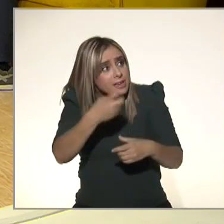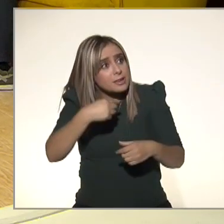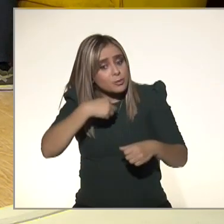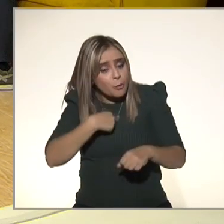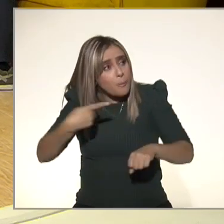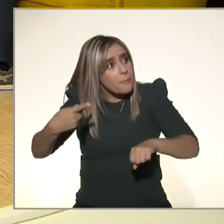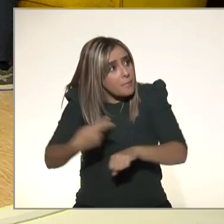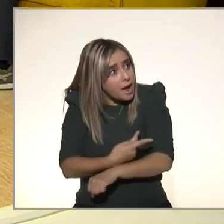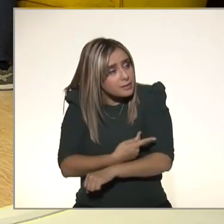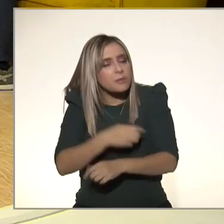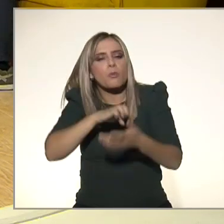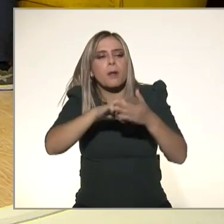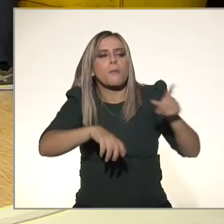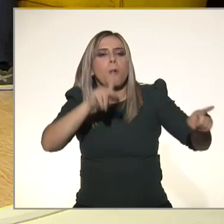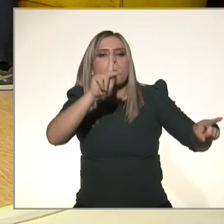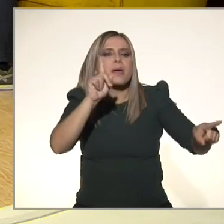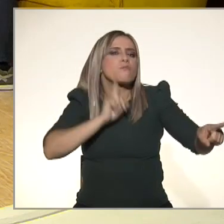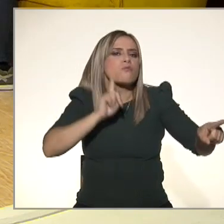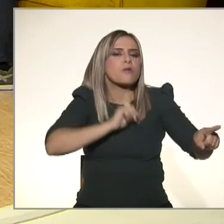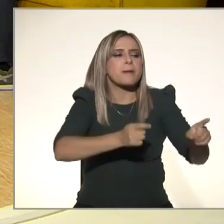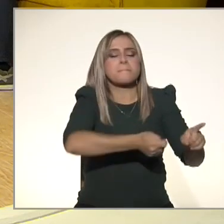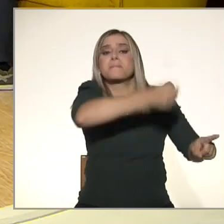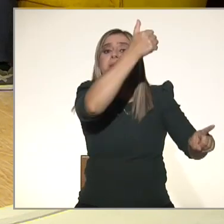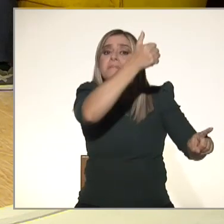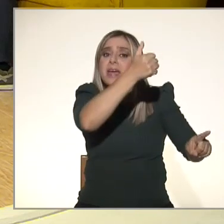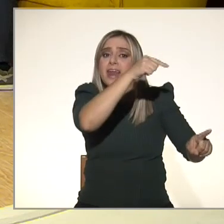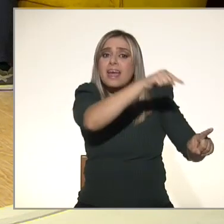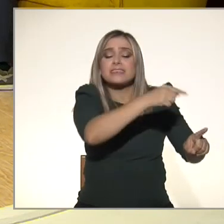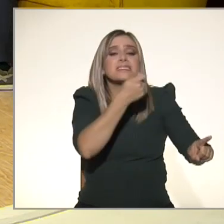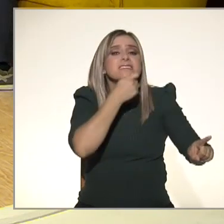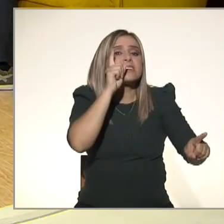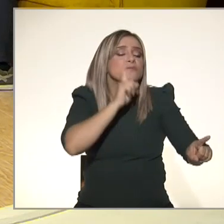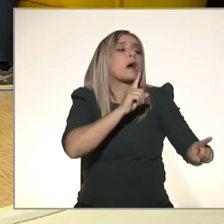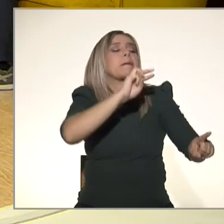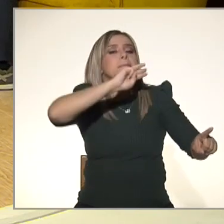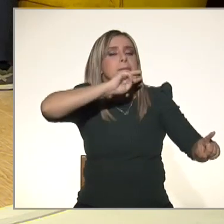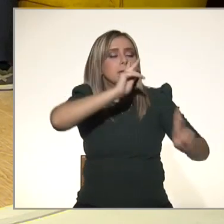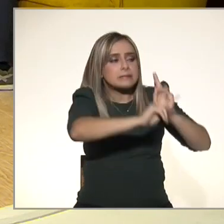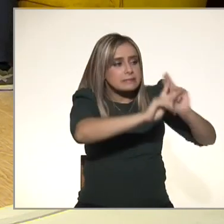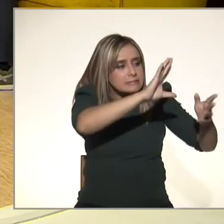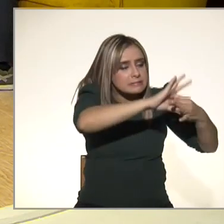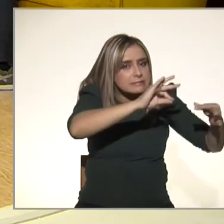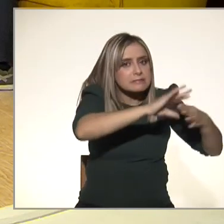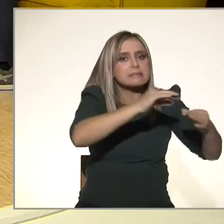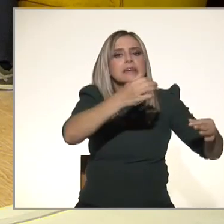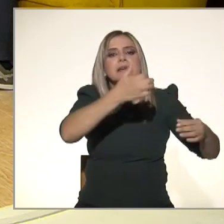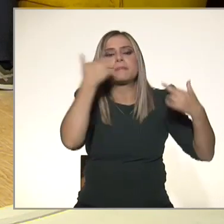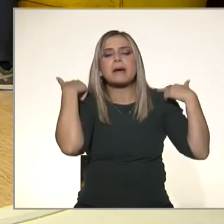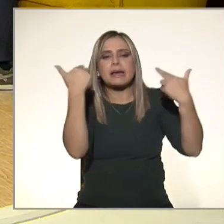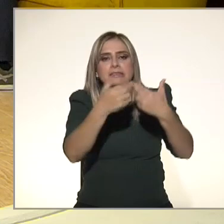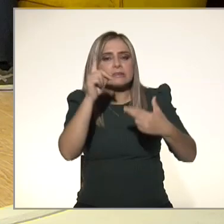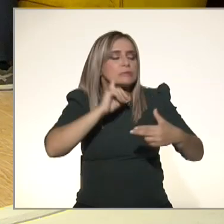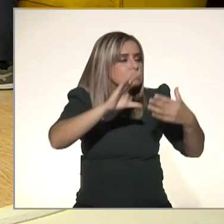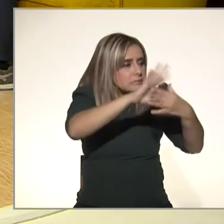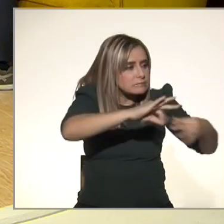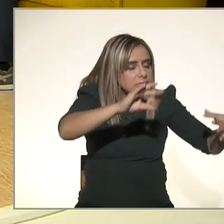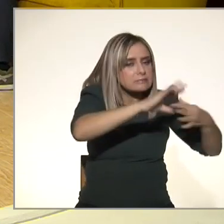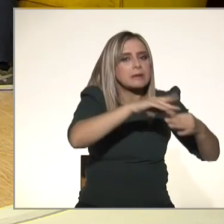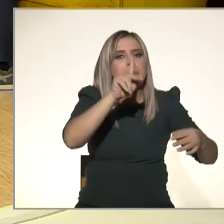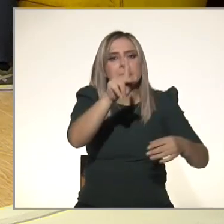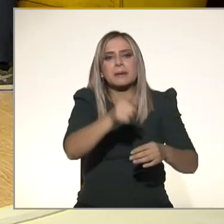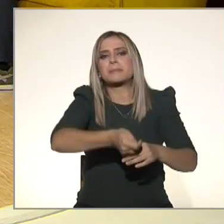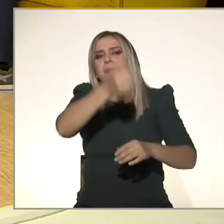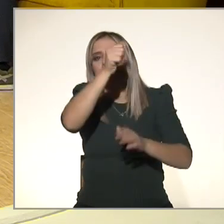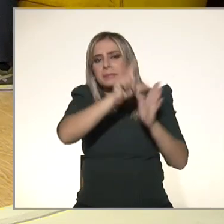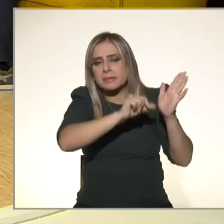la menarca es normal y le pasa a todas las niñas y las mamás platican con ellas, en las escuelas las maestras las apoyan, ¿sí? Pero ¿qué